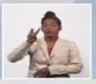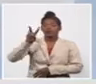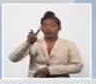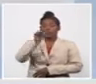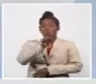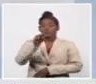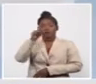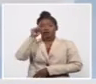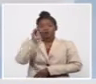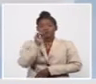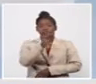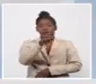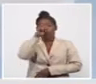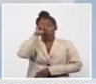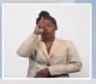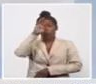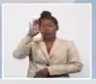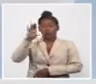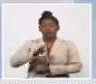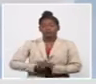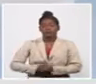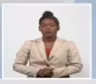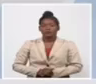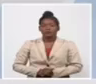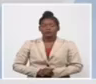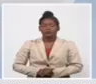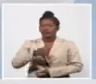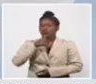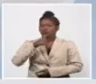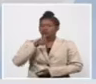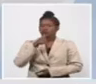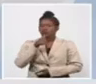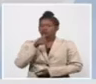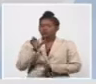ingresados, de ellos sospechosos, o sea, con